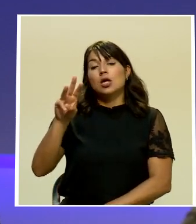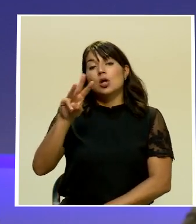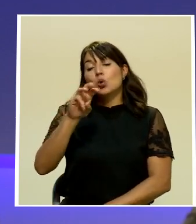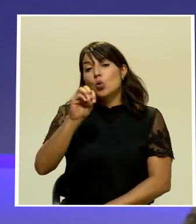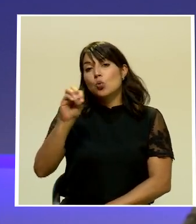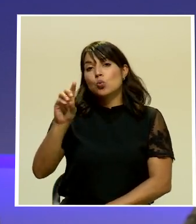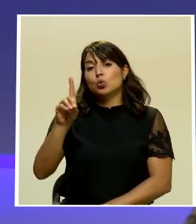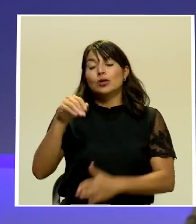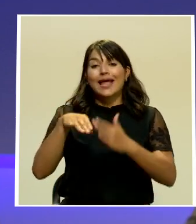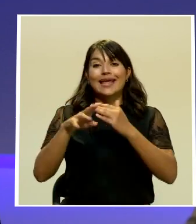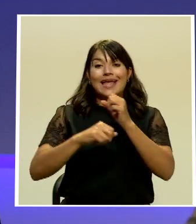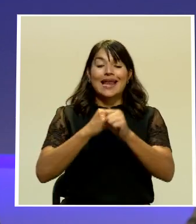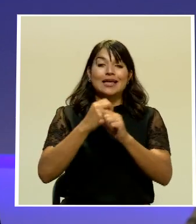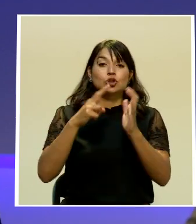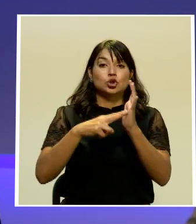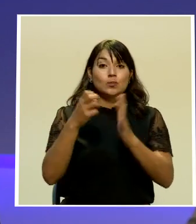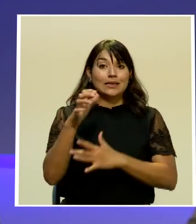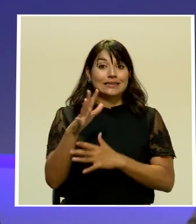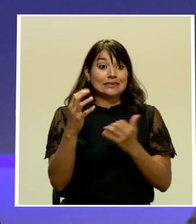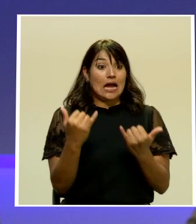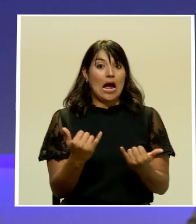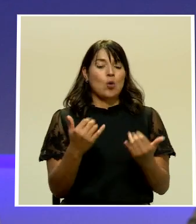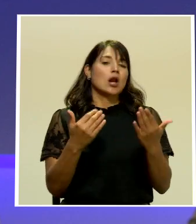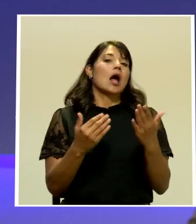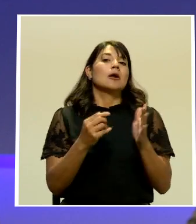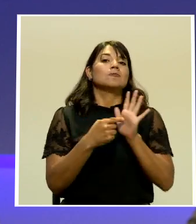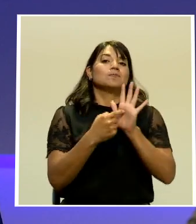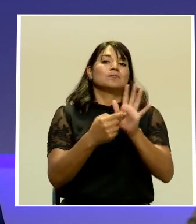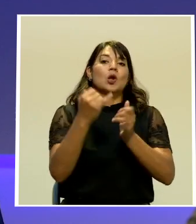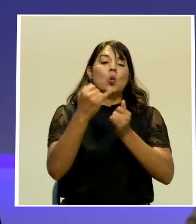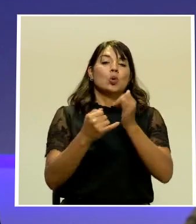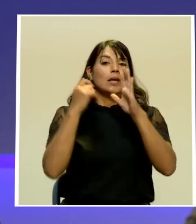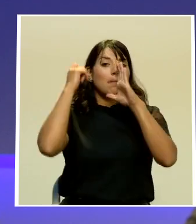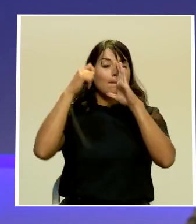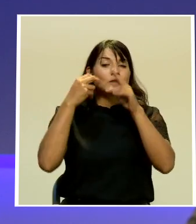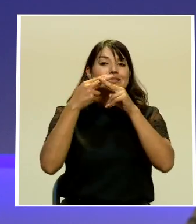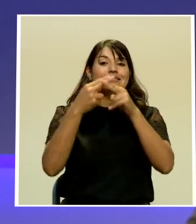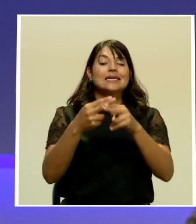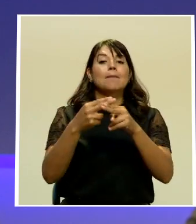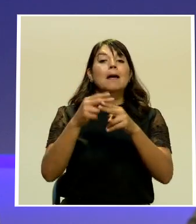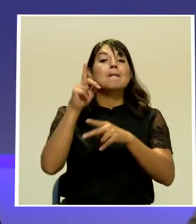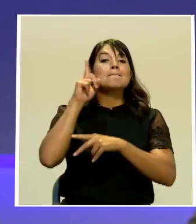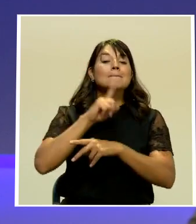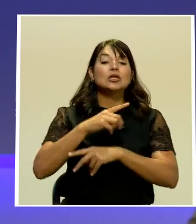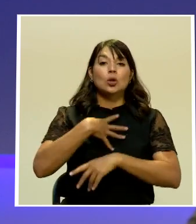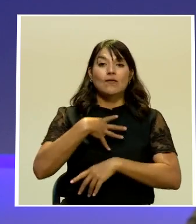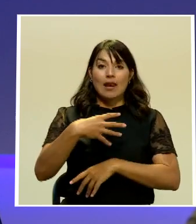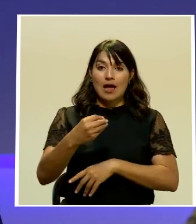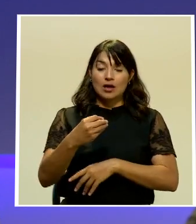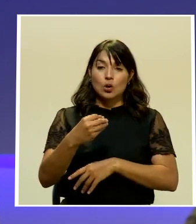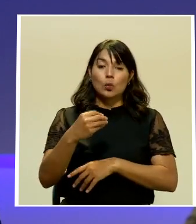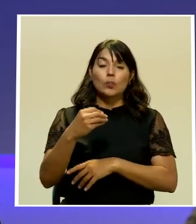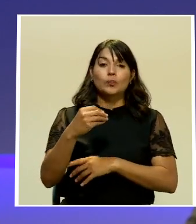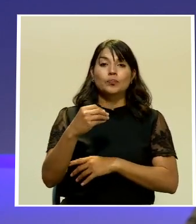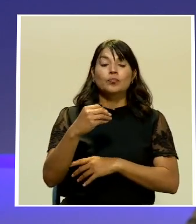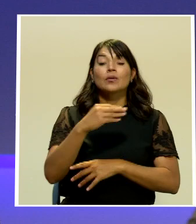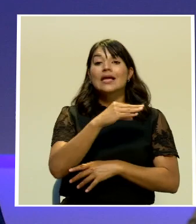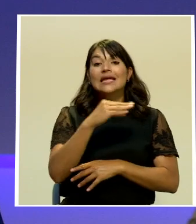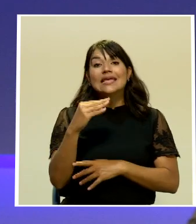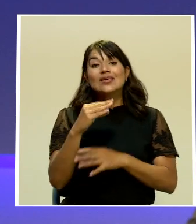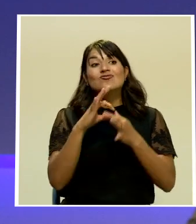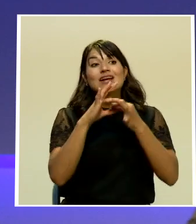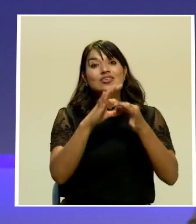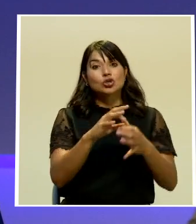Ahora, Gabriel Serra acaba de estrenar su última película llamada El Mito Blanco. Y de eso y de